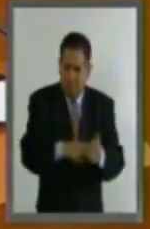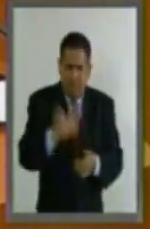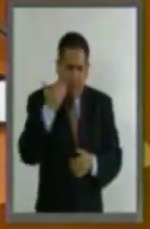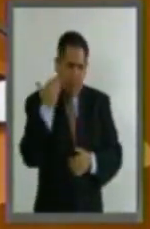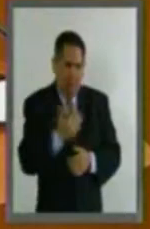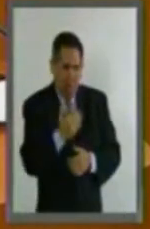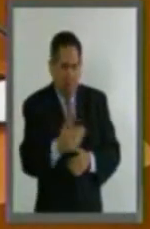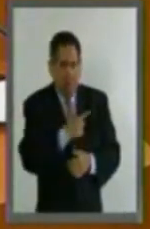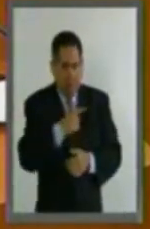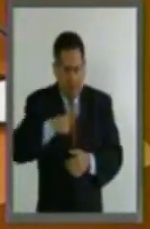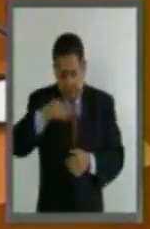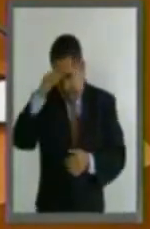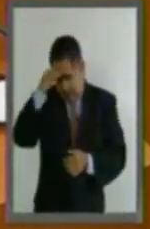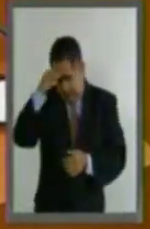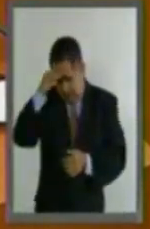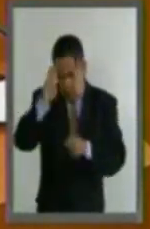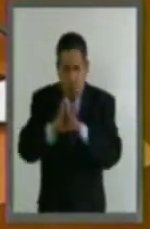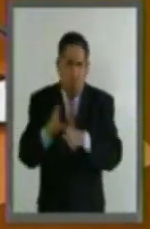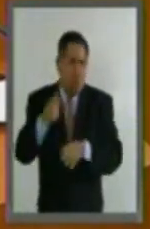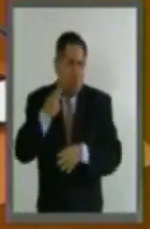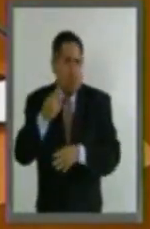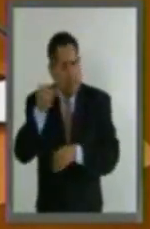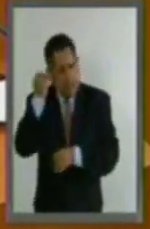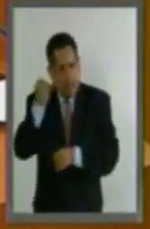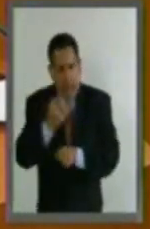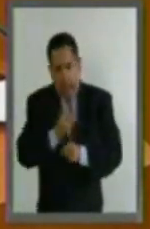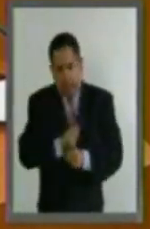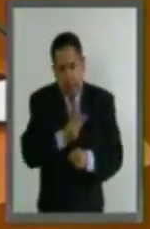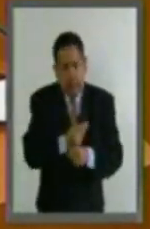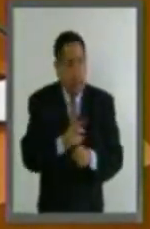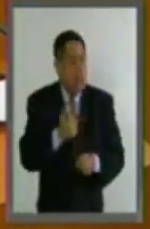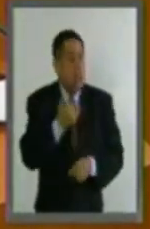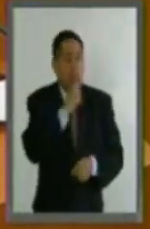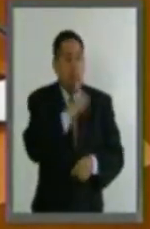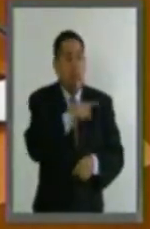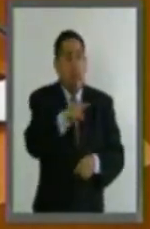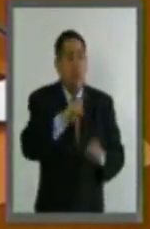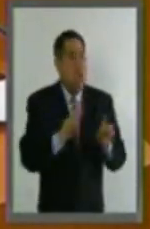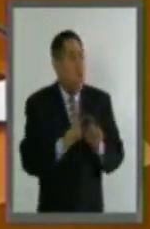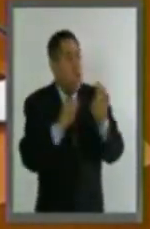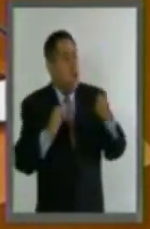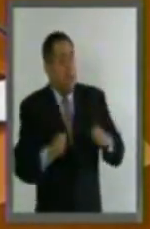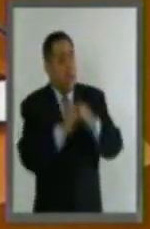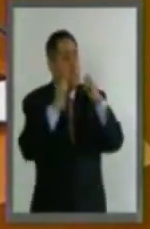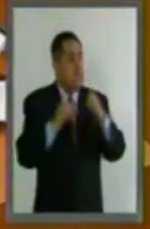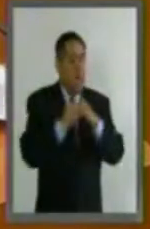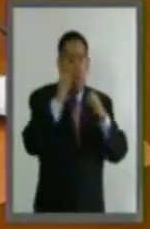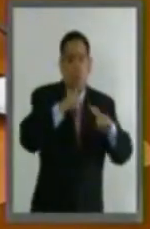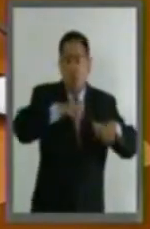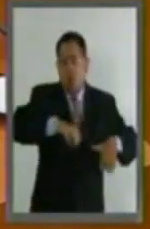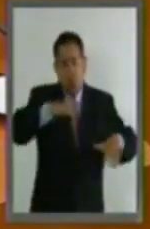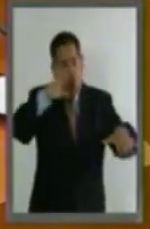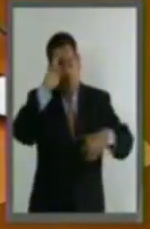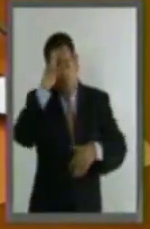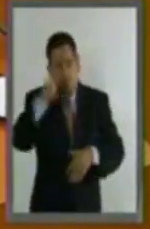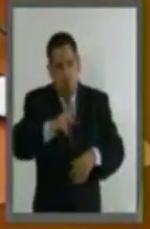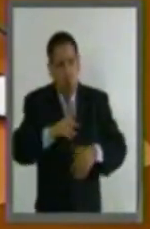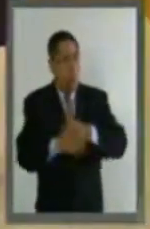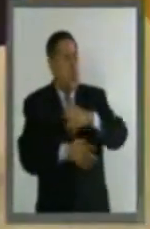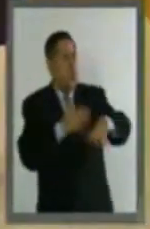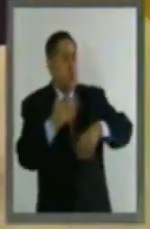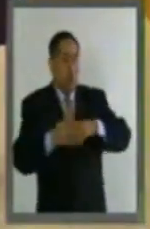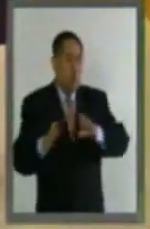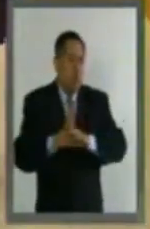y evalúe sus políticas para atender las emergencias hidráulicas provocadas por las precipitaciones